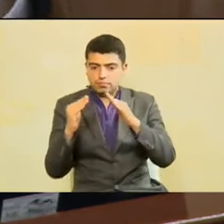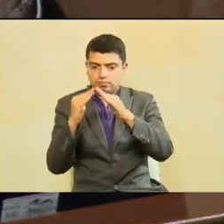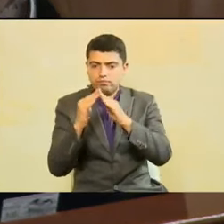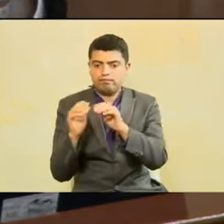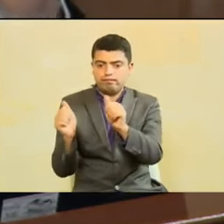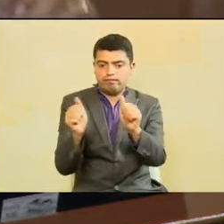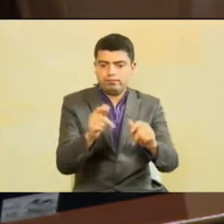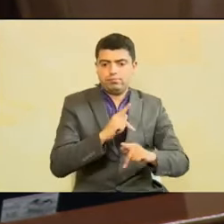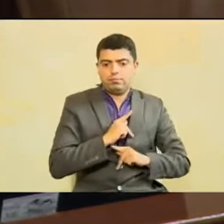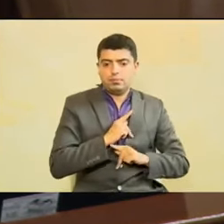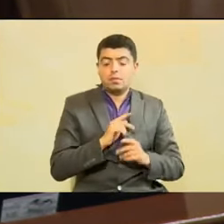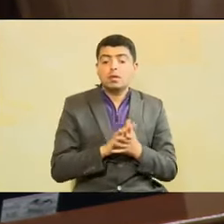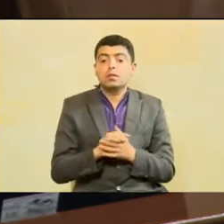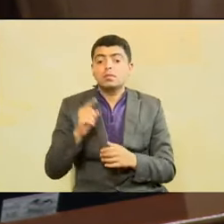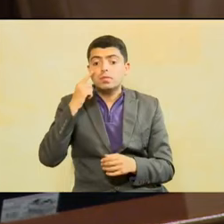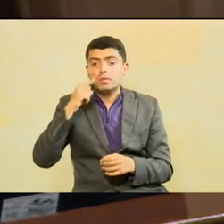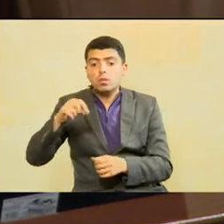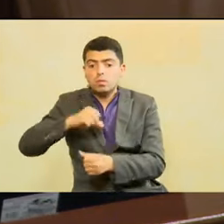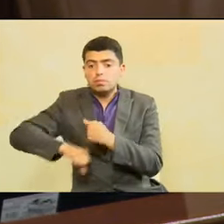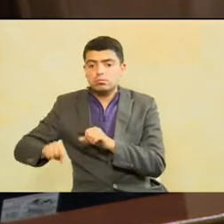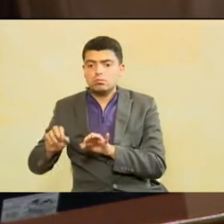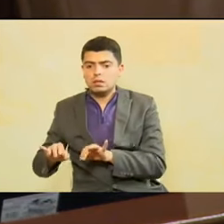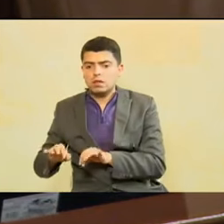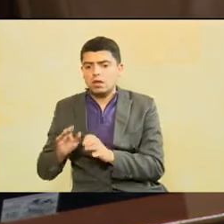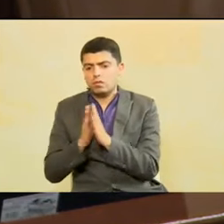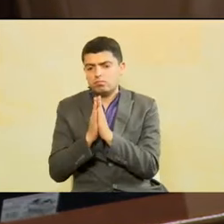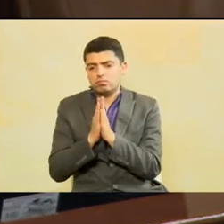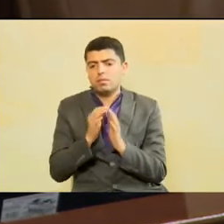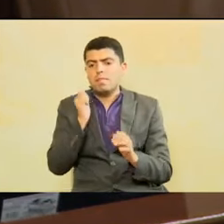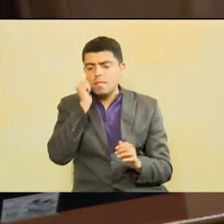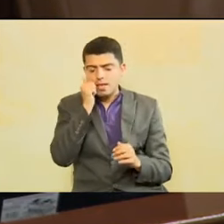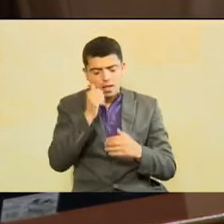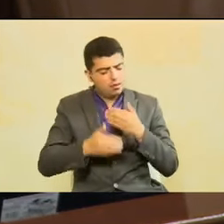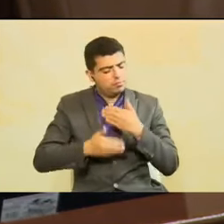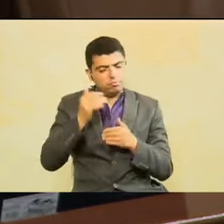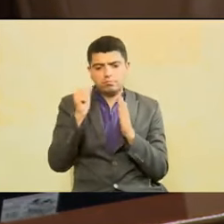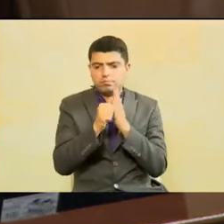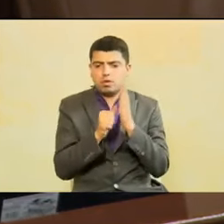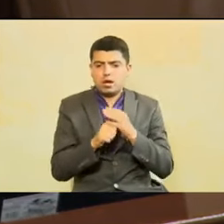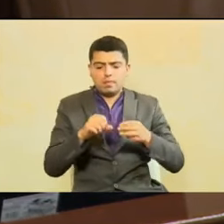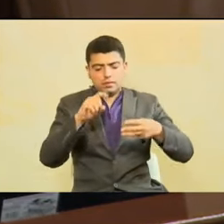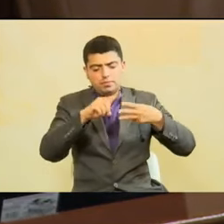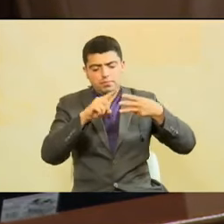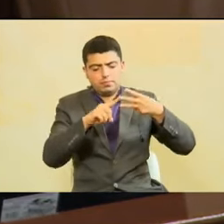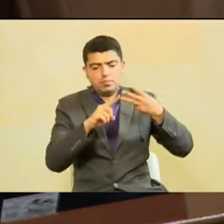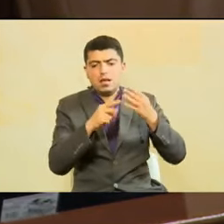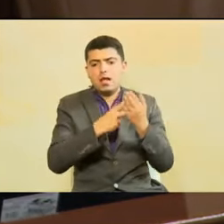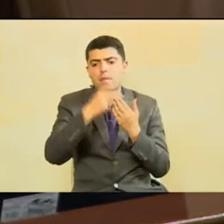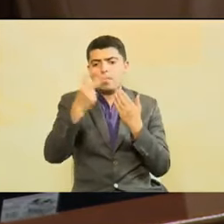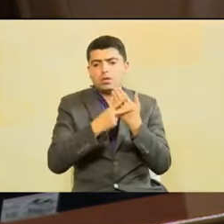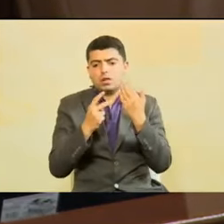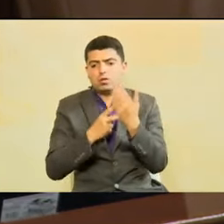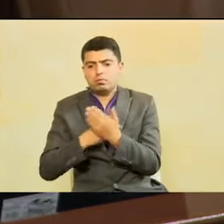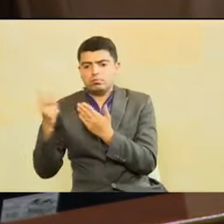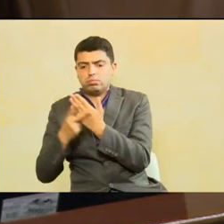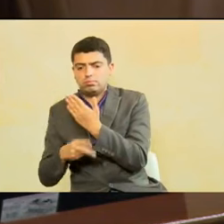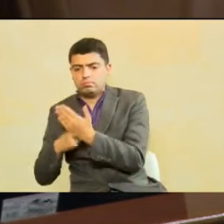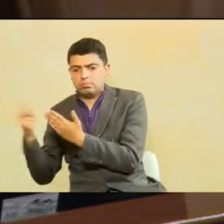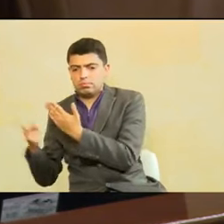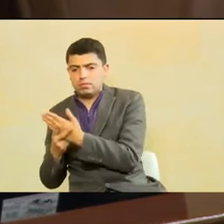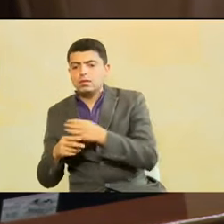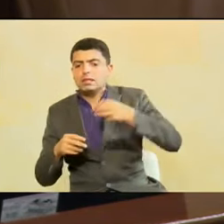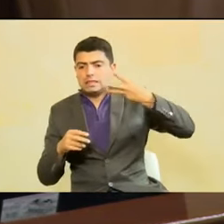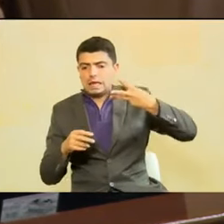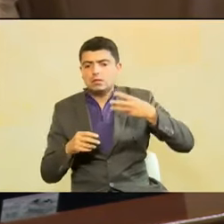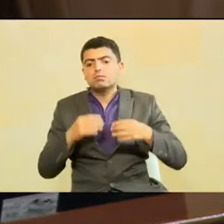directiva al Señor secretario para que mañana ojalá evos estos tres proyectos entiendo que hay otros muy importantes pero